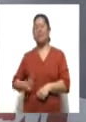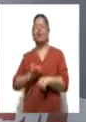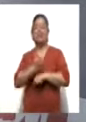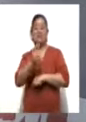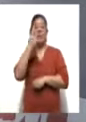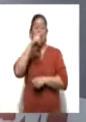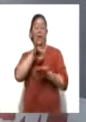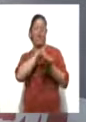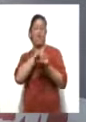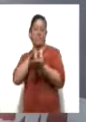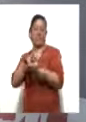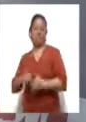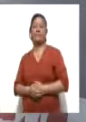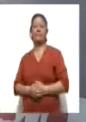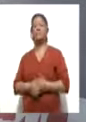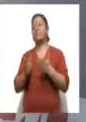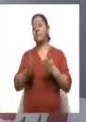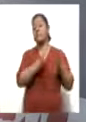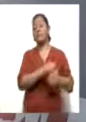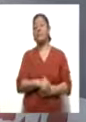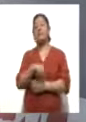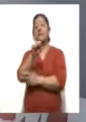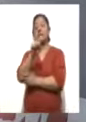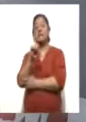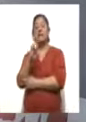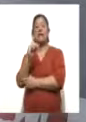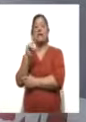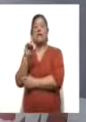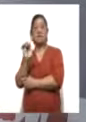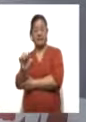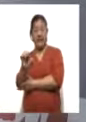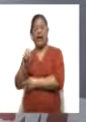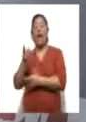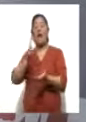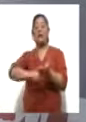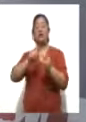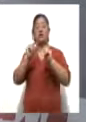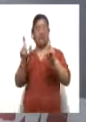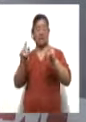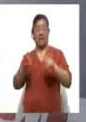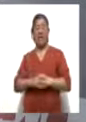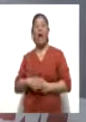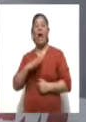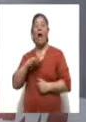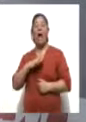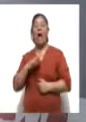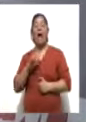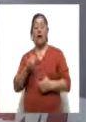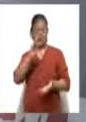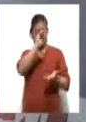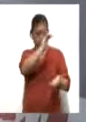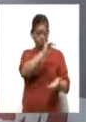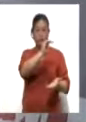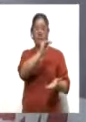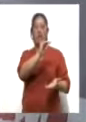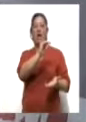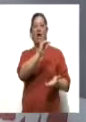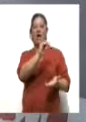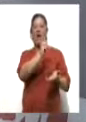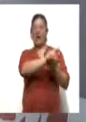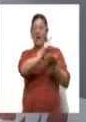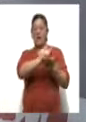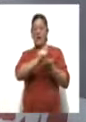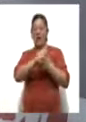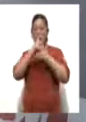Y vamos a otros temas. La Secretaría de Comunicaciones y Transportes del estado entregó sanitizantes, cubrebocas y caretas